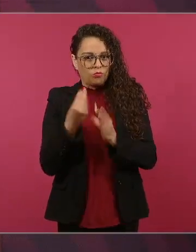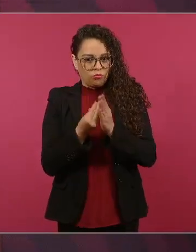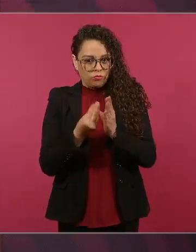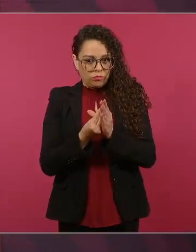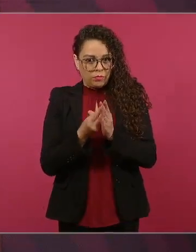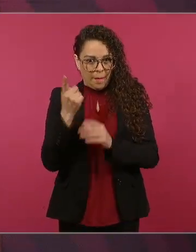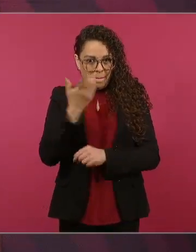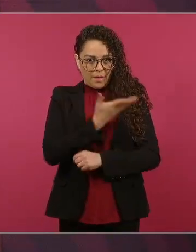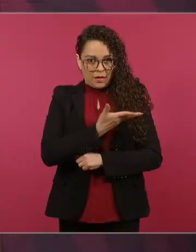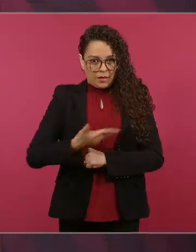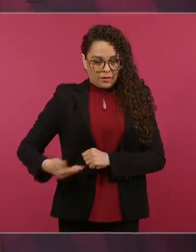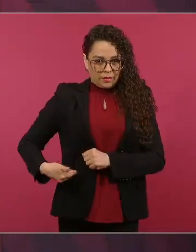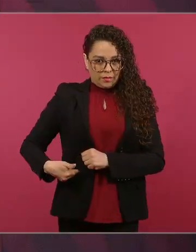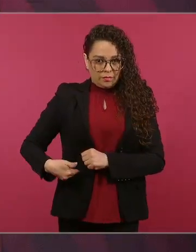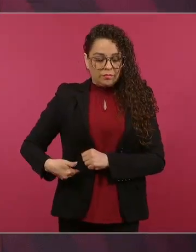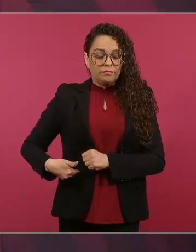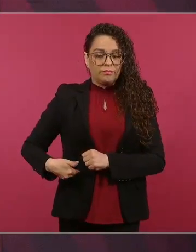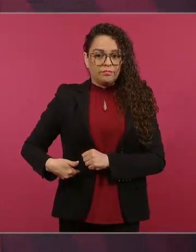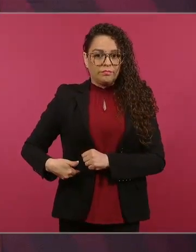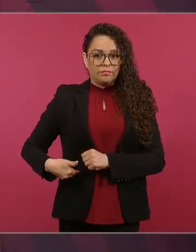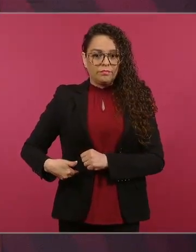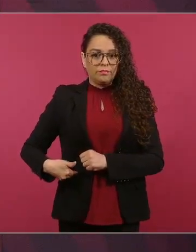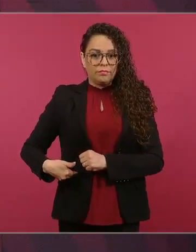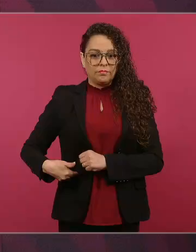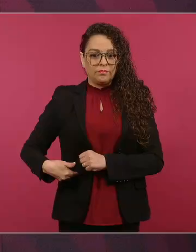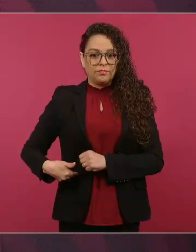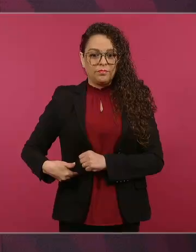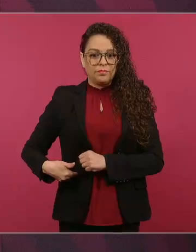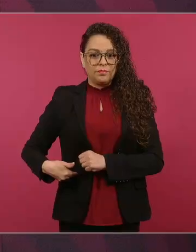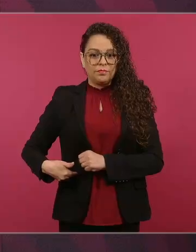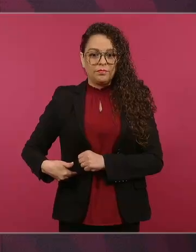del presidente Monroe, que